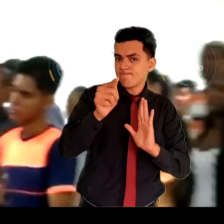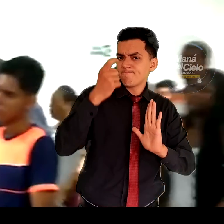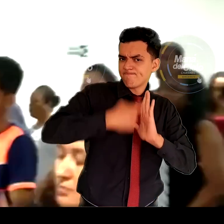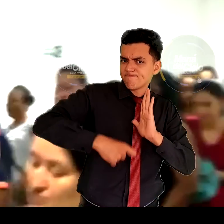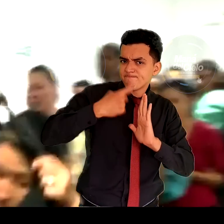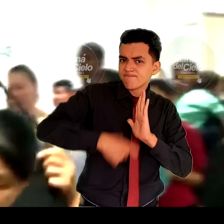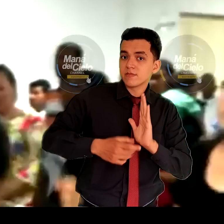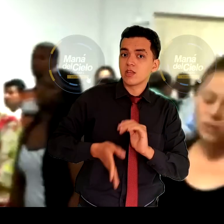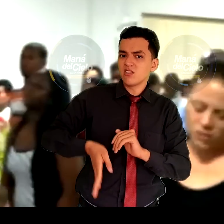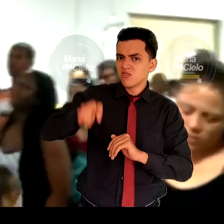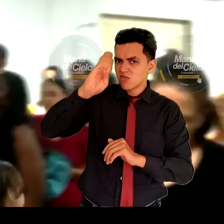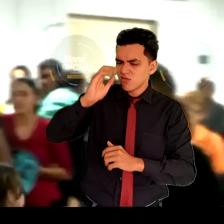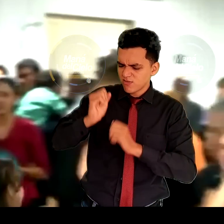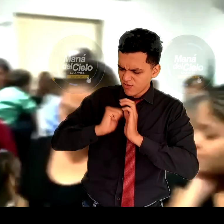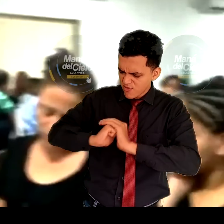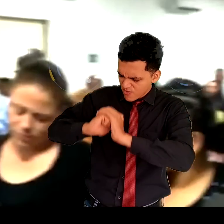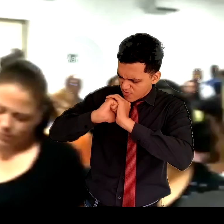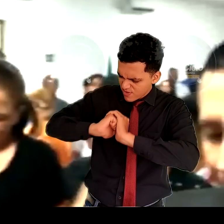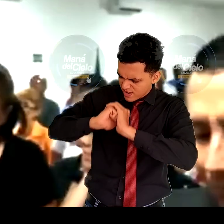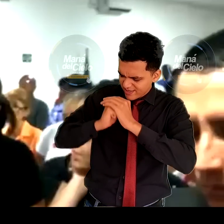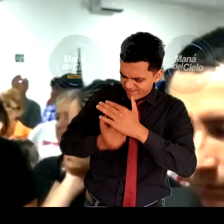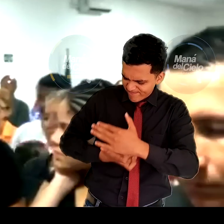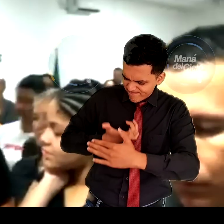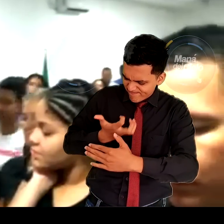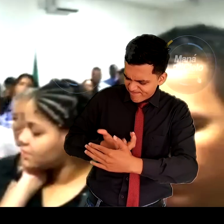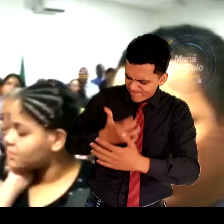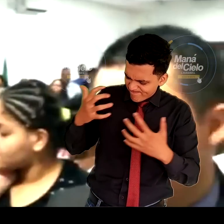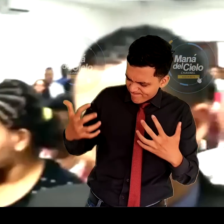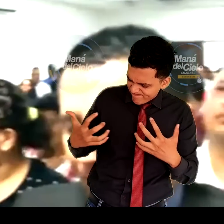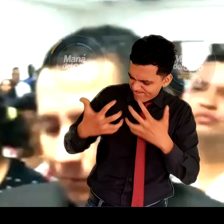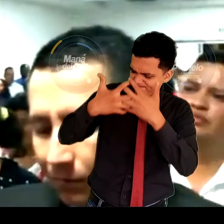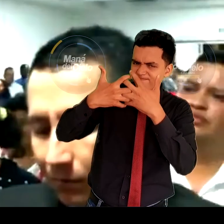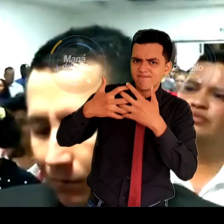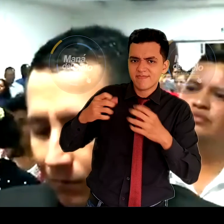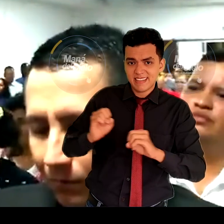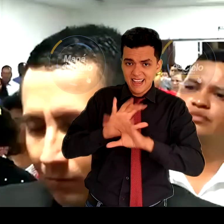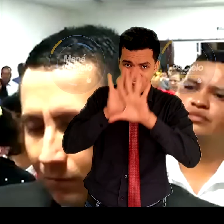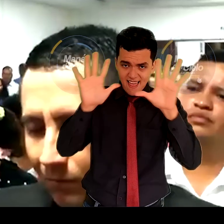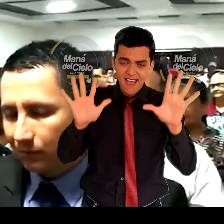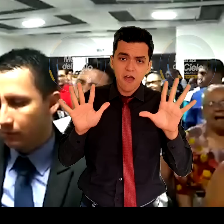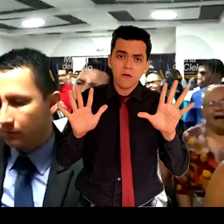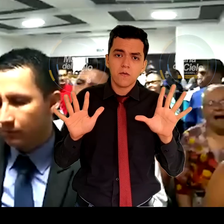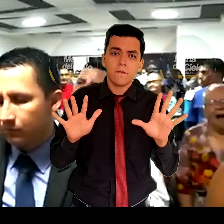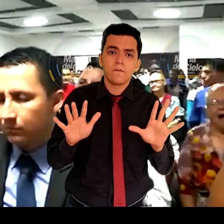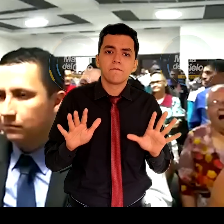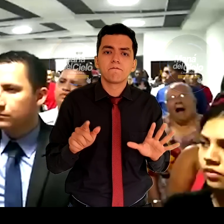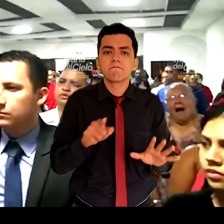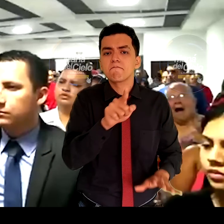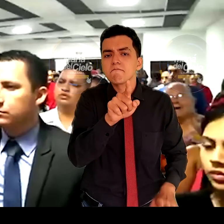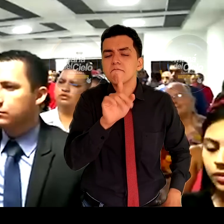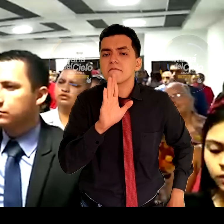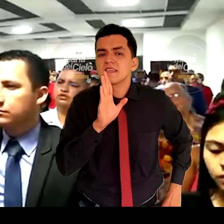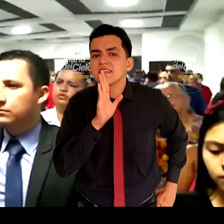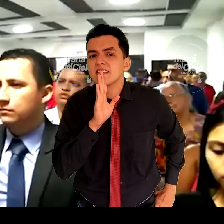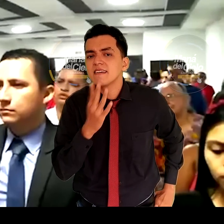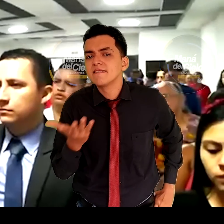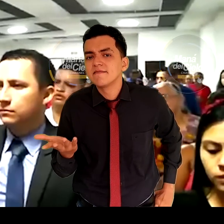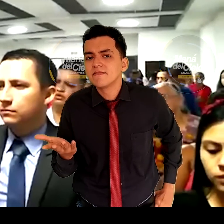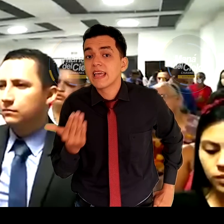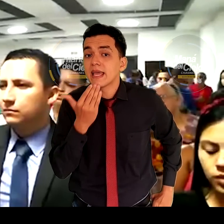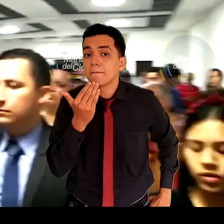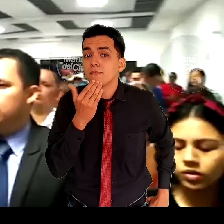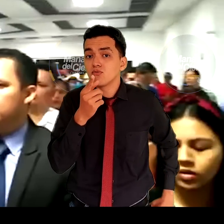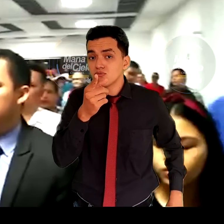alguien que está teniendo dificultades en su vida de oración. Yo quiero orar por alguien que de pronto esta